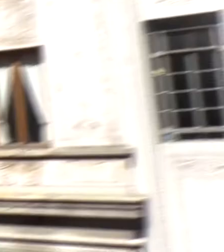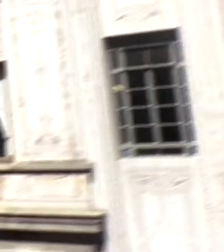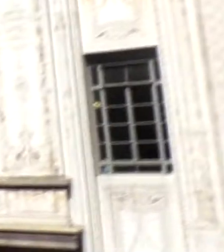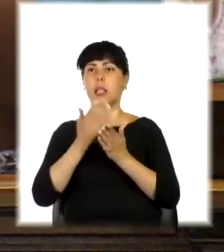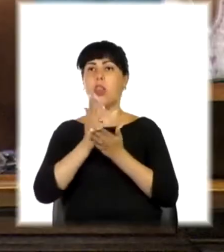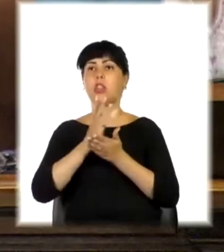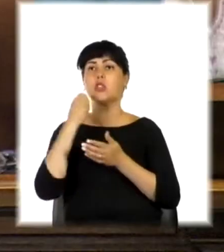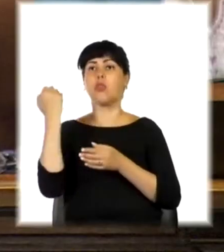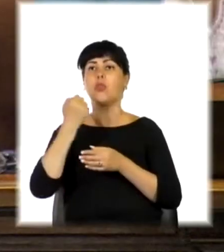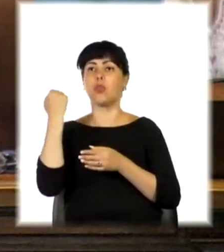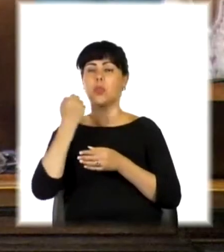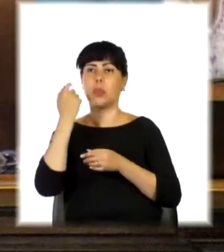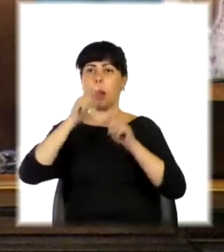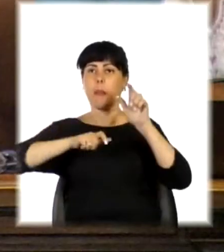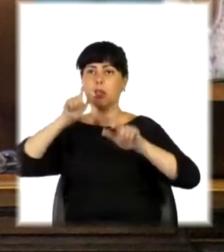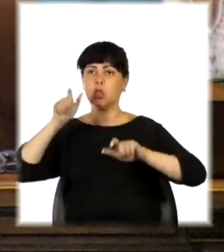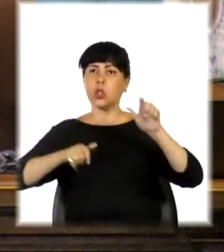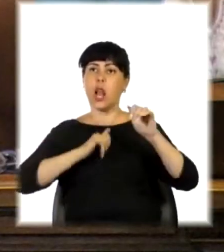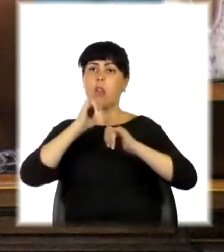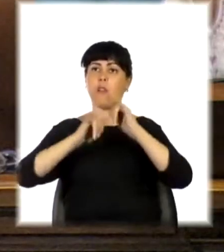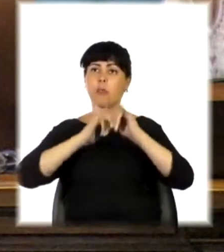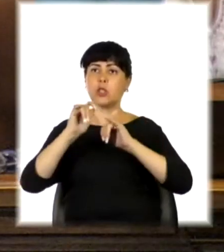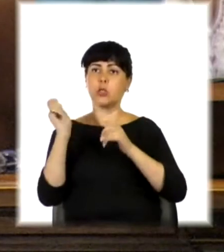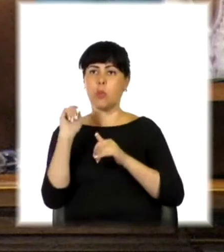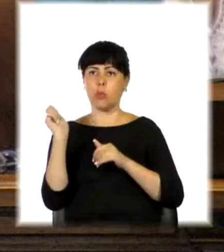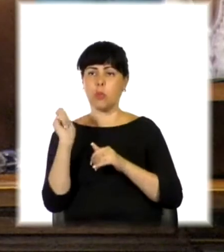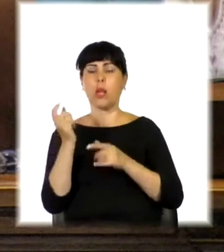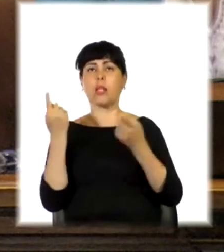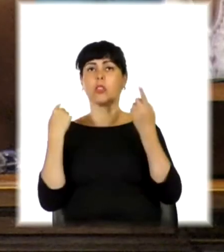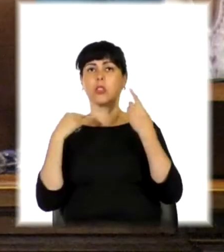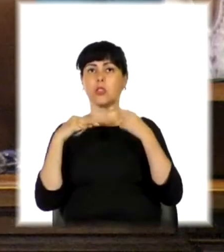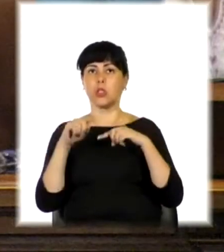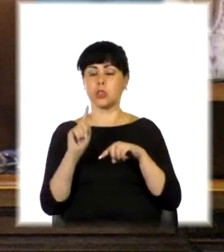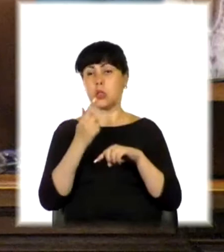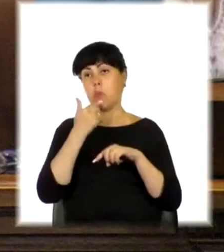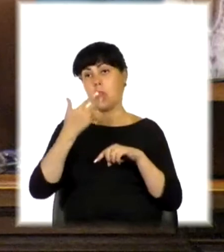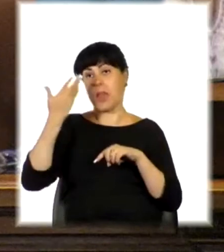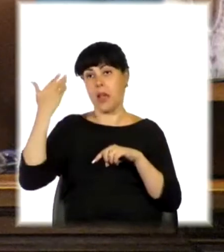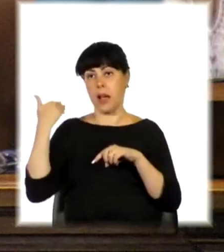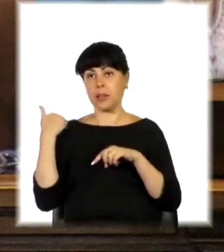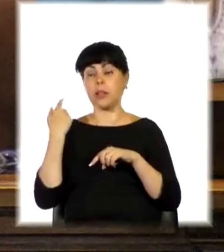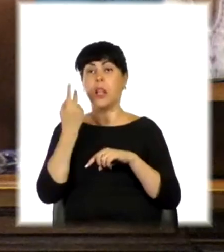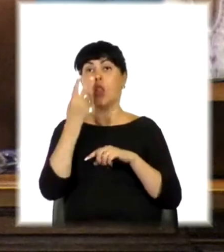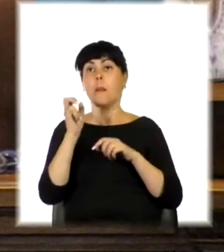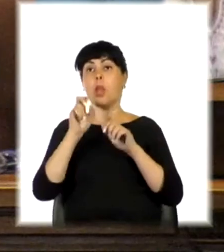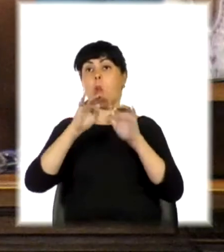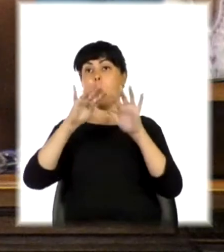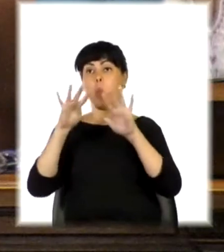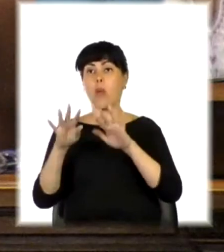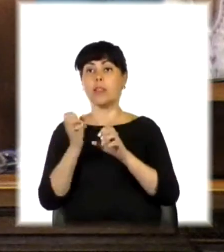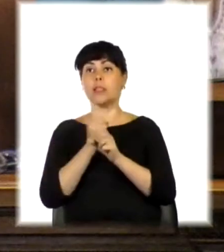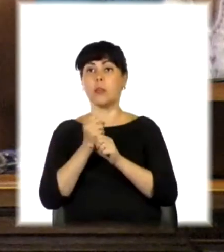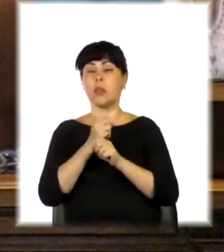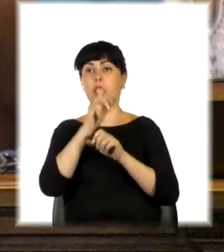personas al acceso a la información pública aún adelante dicho durante el año 2009 se aprobó también hay